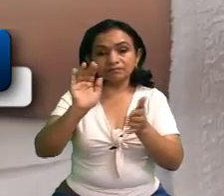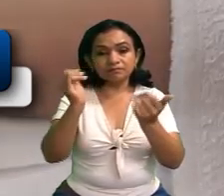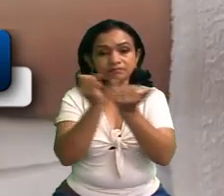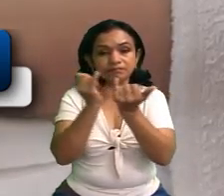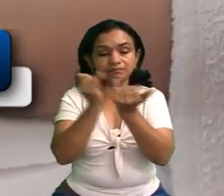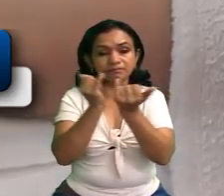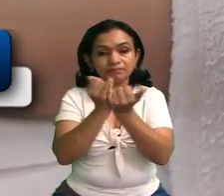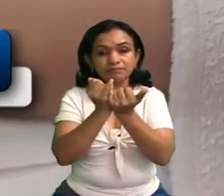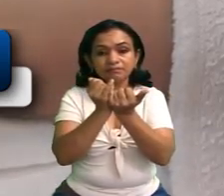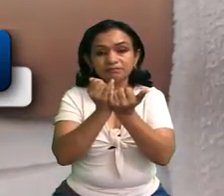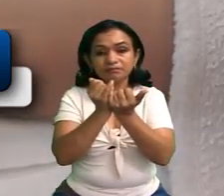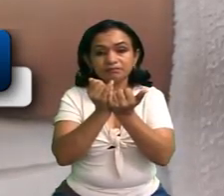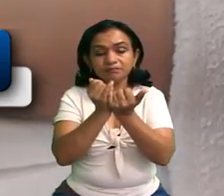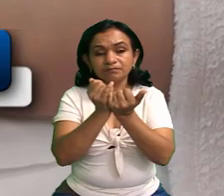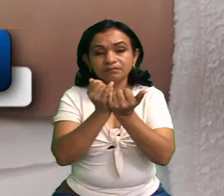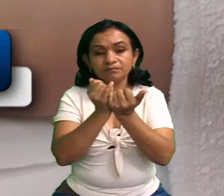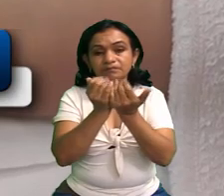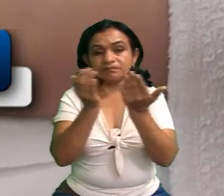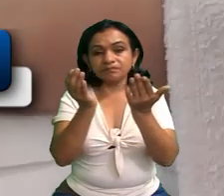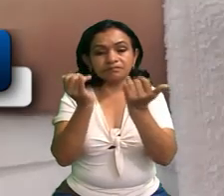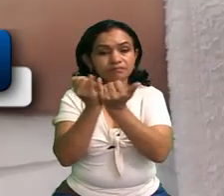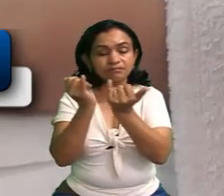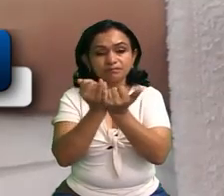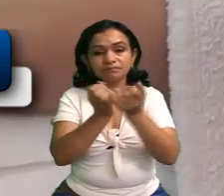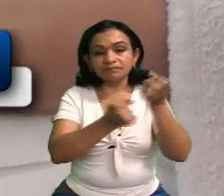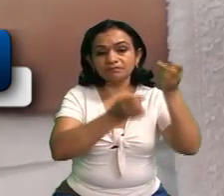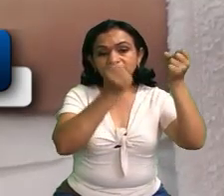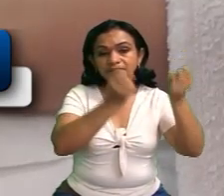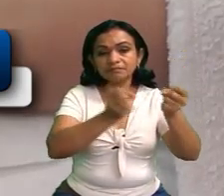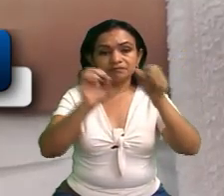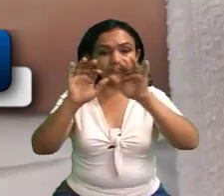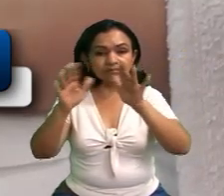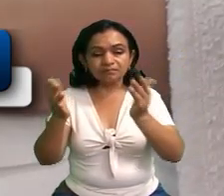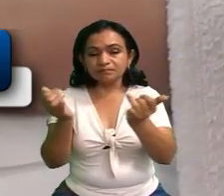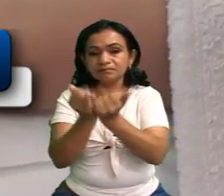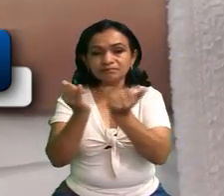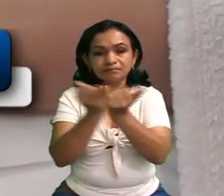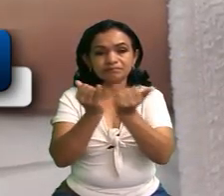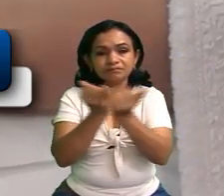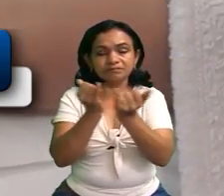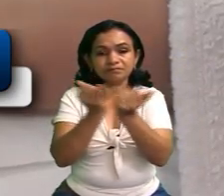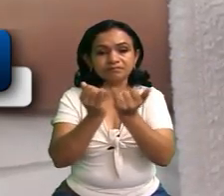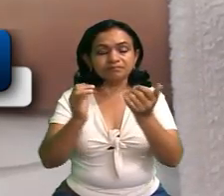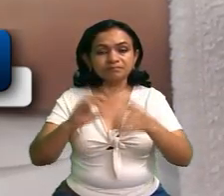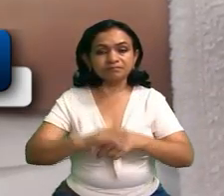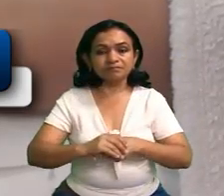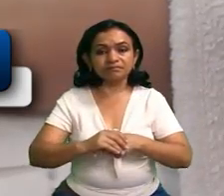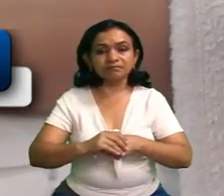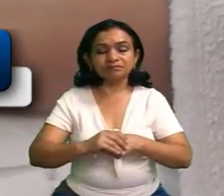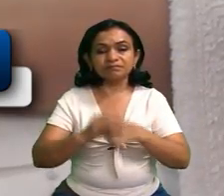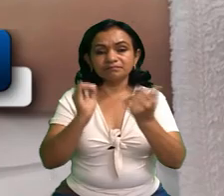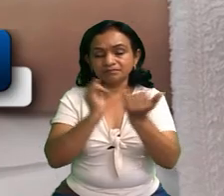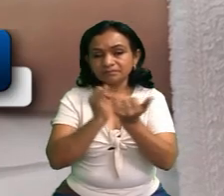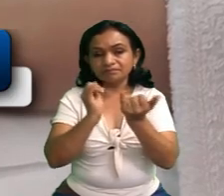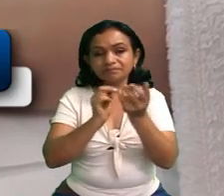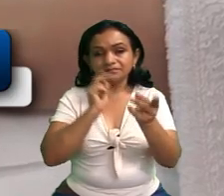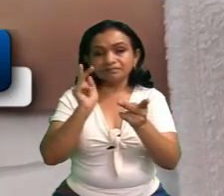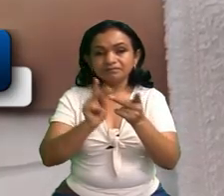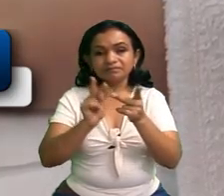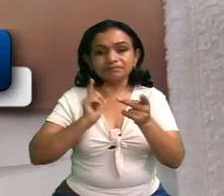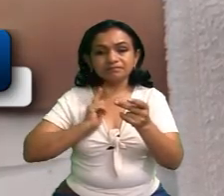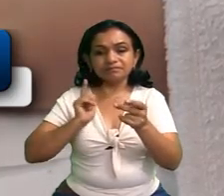¿no? Aparece con igual frecuencia tanto en hombres como mujeres. Ya es como más parejo. Es más parejo, correcto. Porque tiene